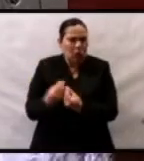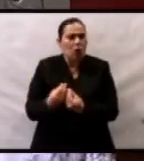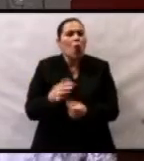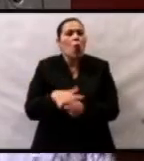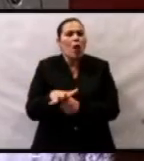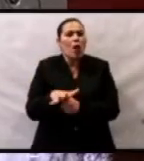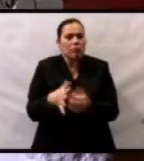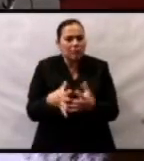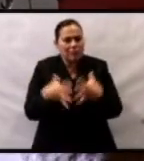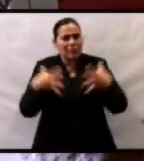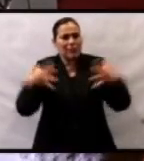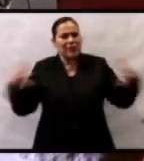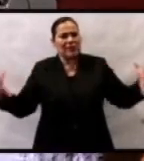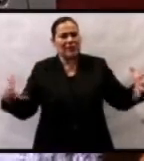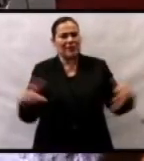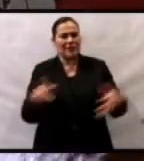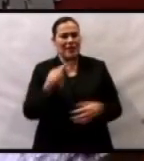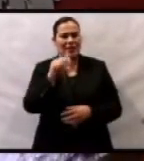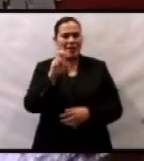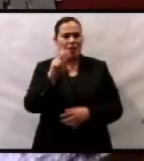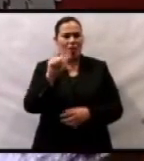Tepatitlán. Muchísimas gracias.